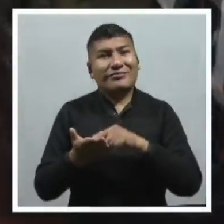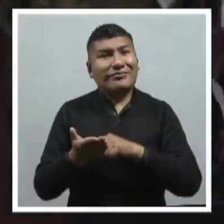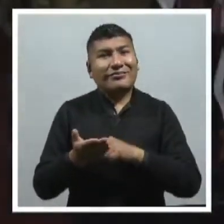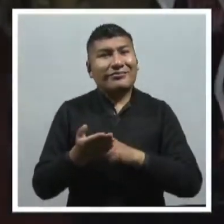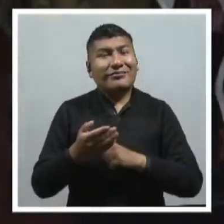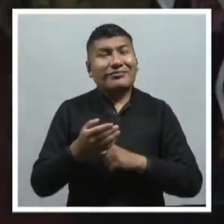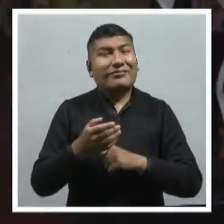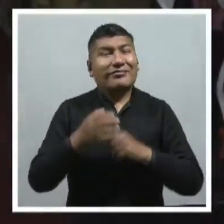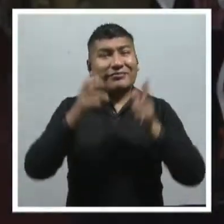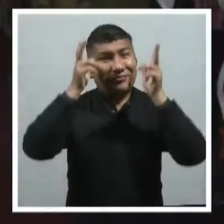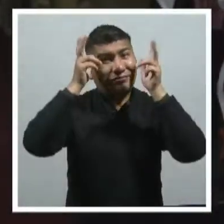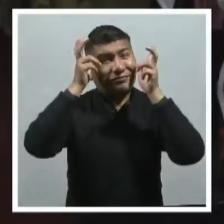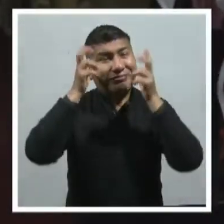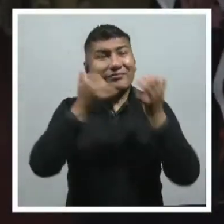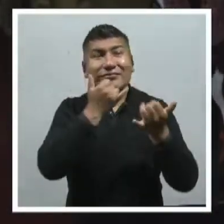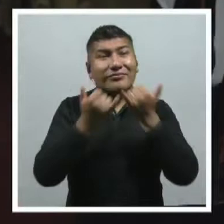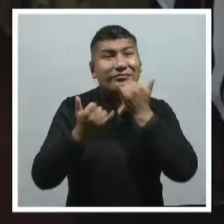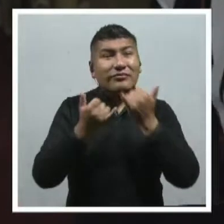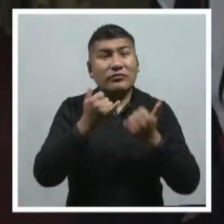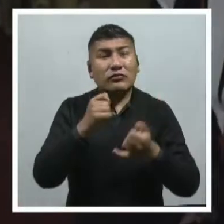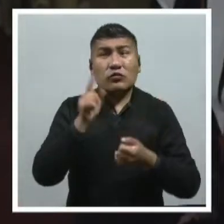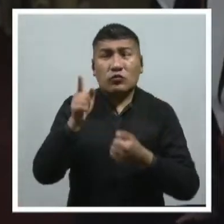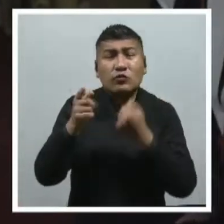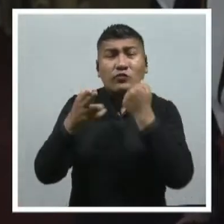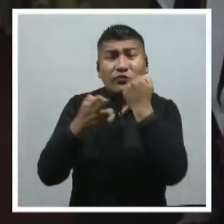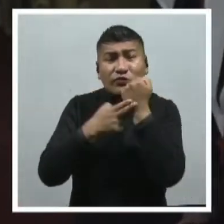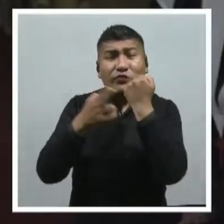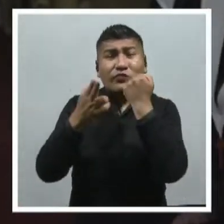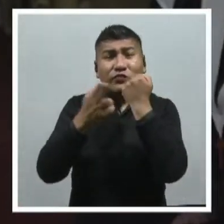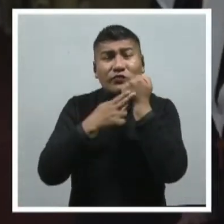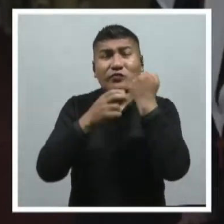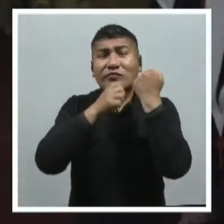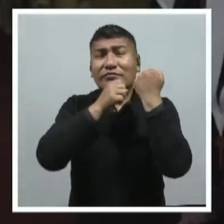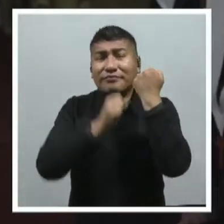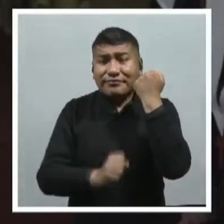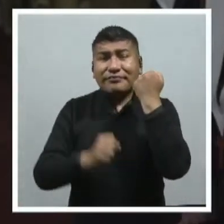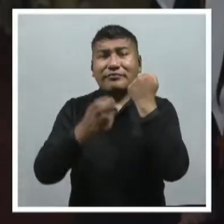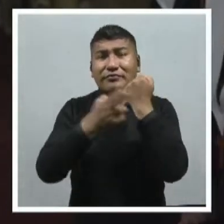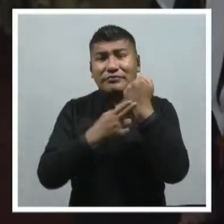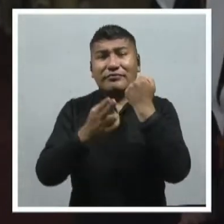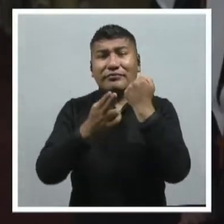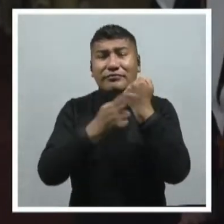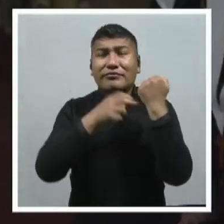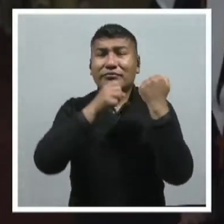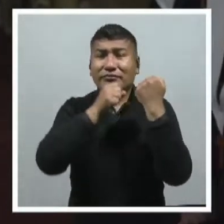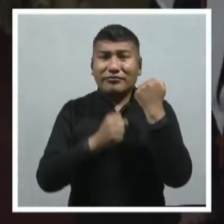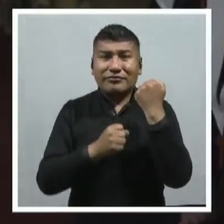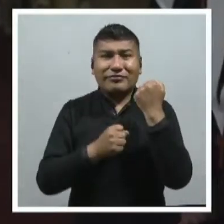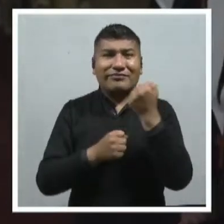demonio. Ahusate pues, ahusate para tu vejez, dicen.